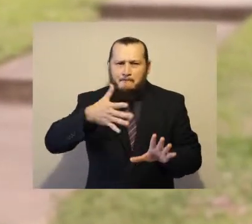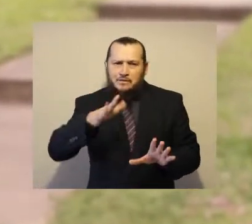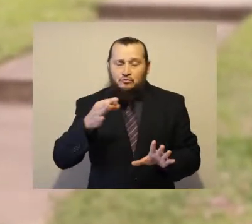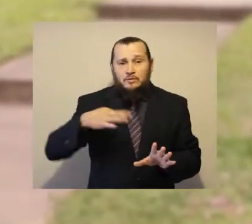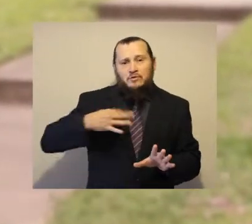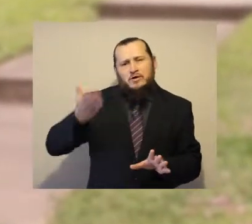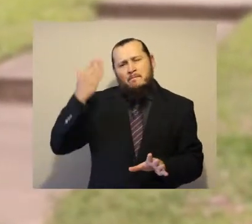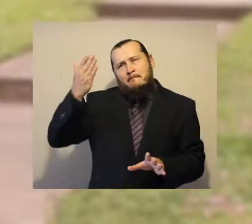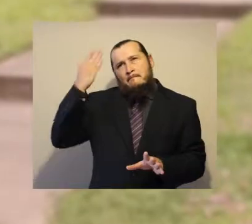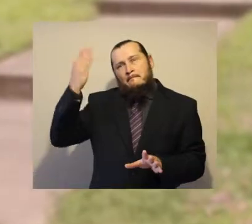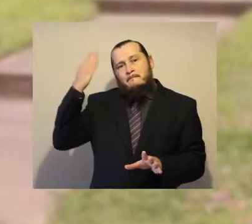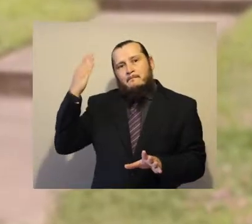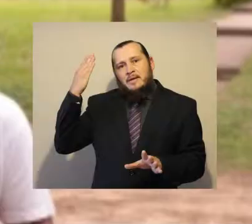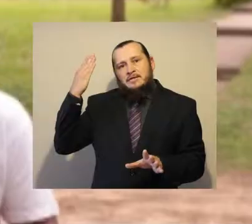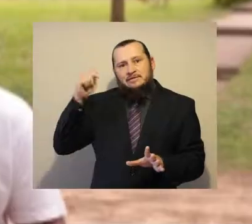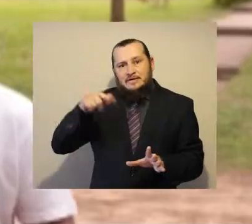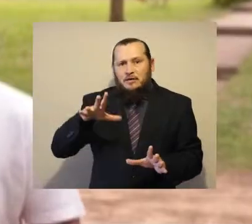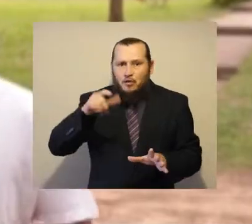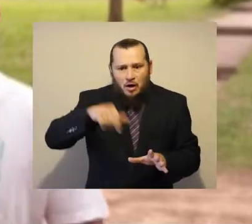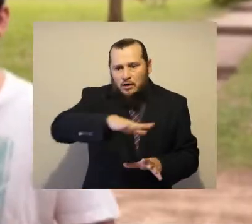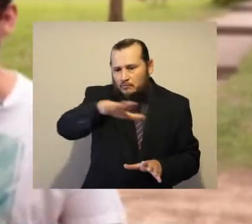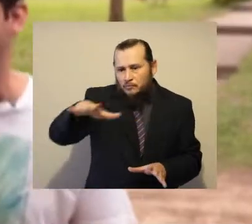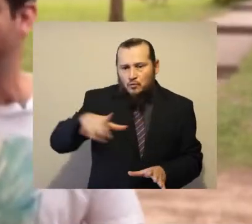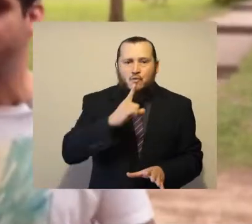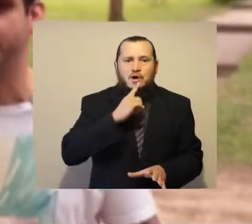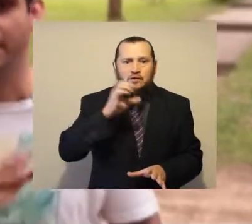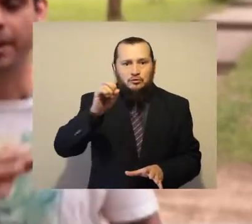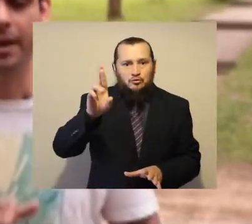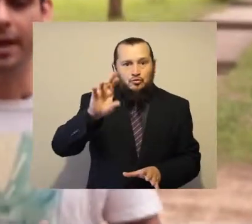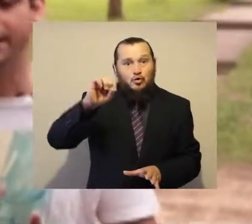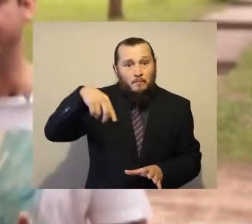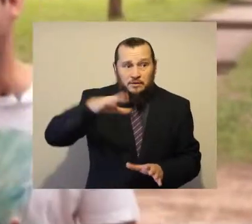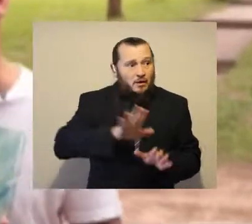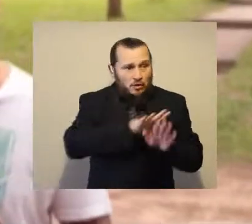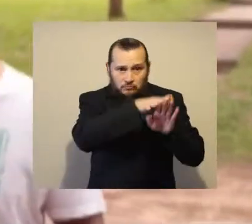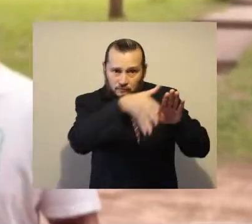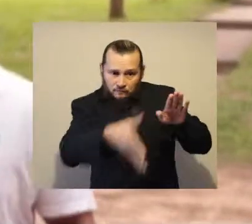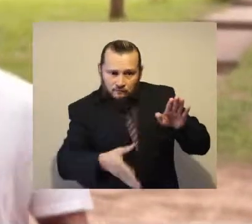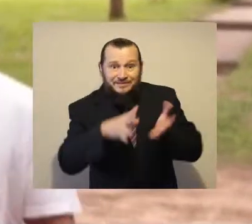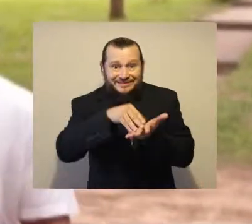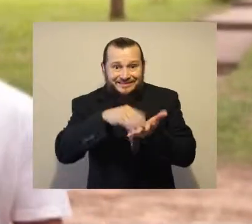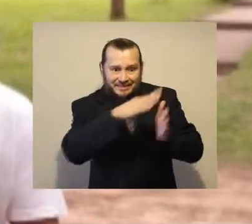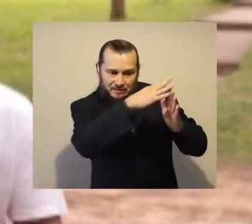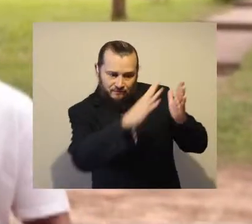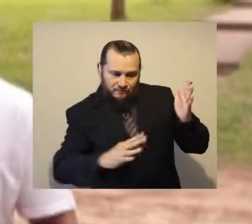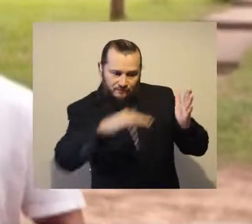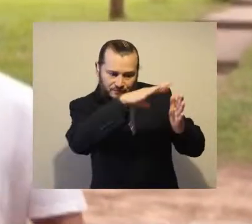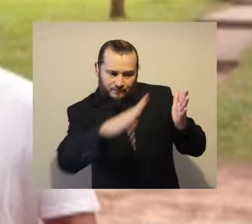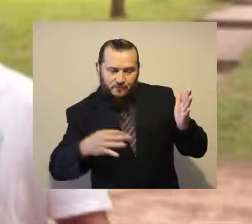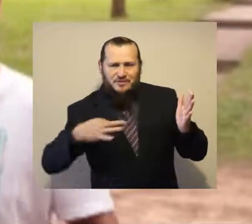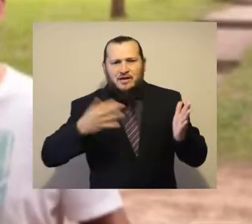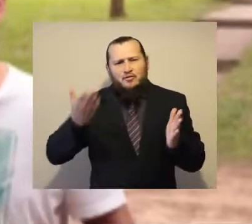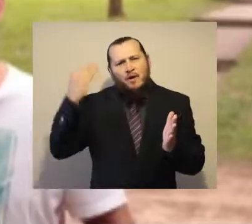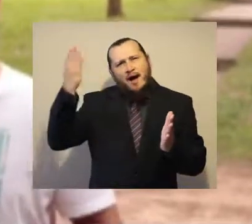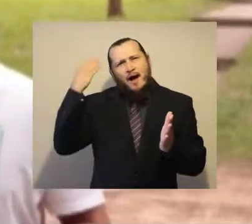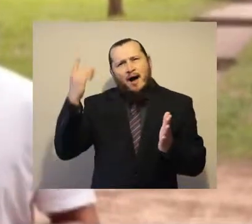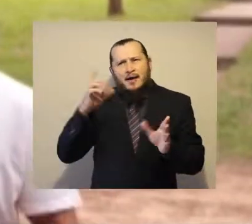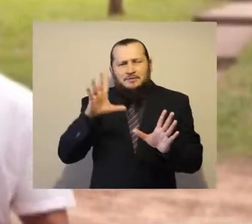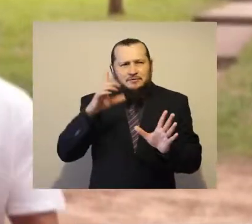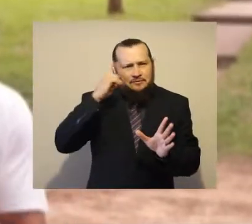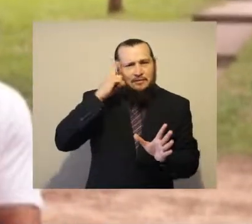Pleistoceno. Imagínate que Toropí hoy son solamente esas barrancas y en el pasado geológico imagínate a Toropí